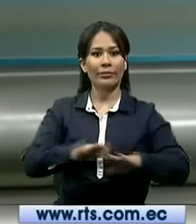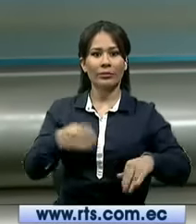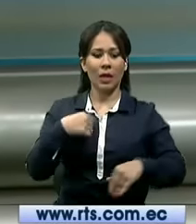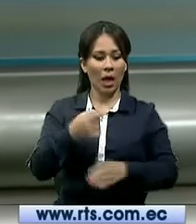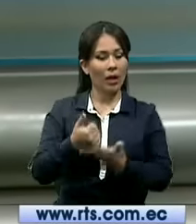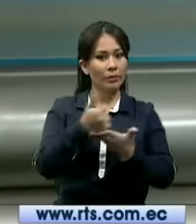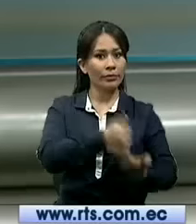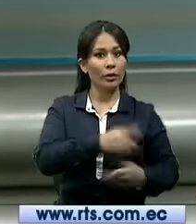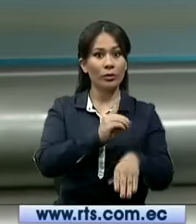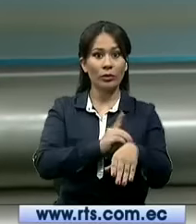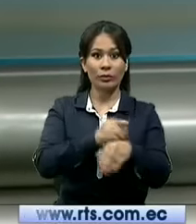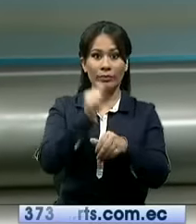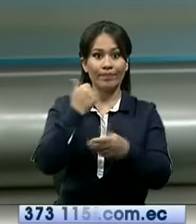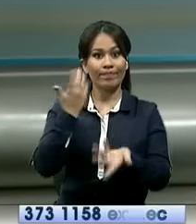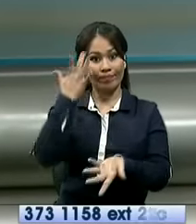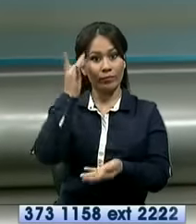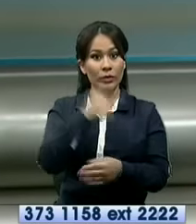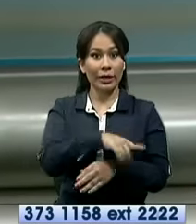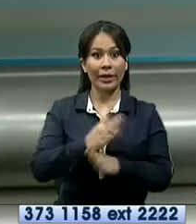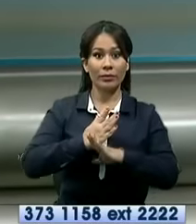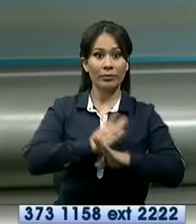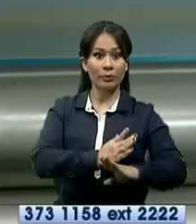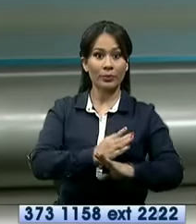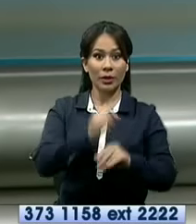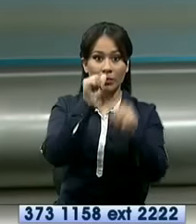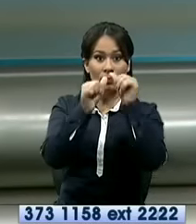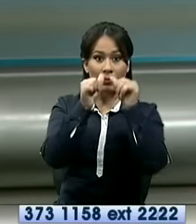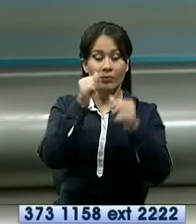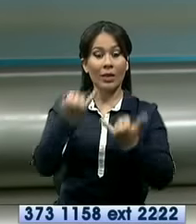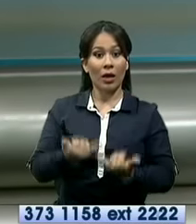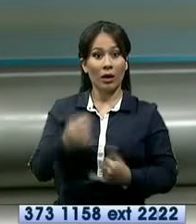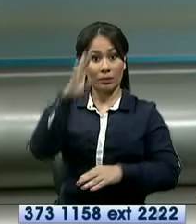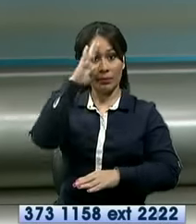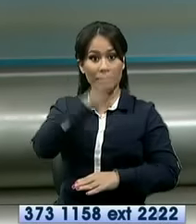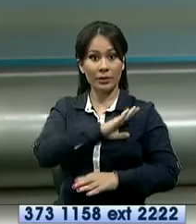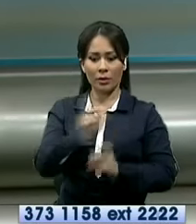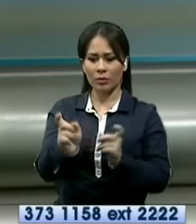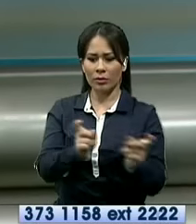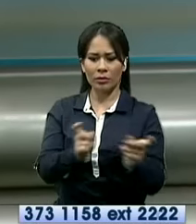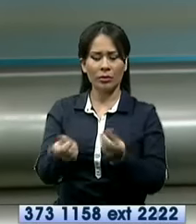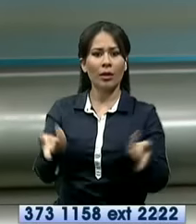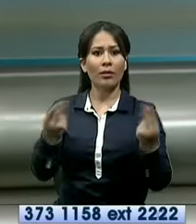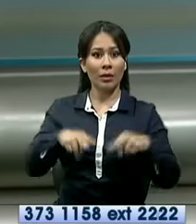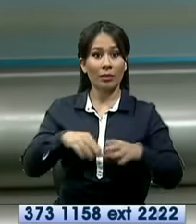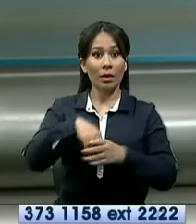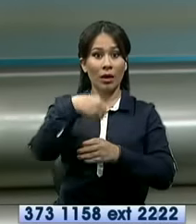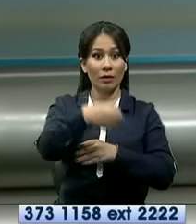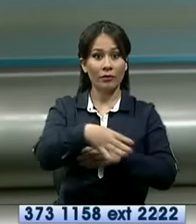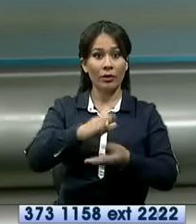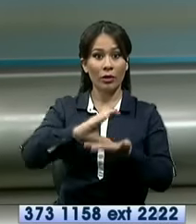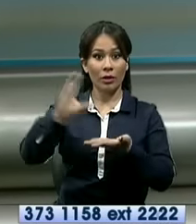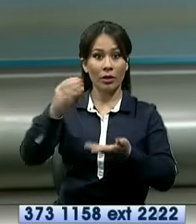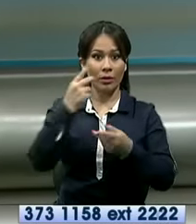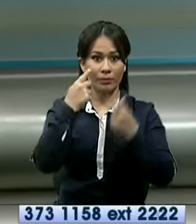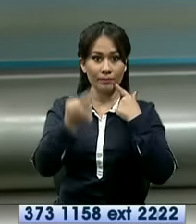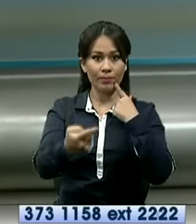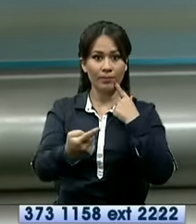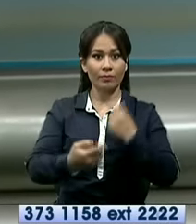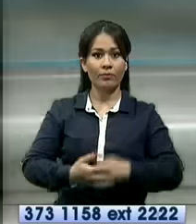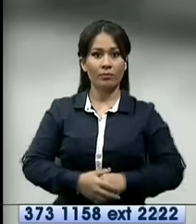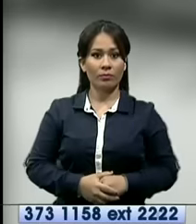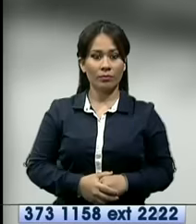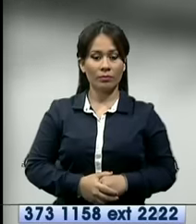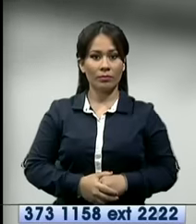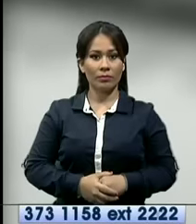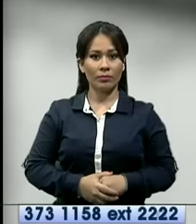tratamiento médico, mientras la Policía Antinarcóticos anunció que intensificará los controles en los exteriores de los colegios.